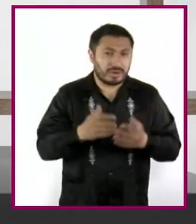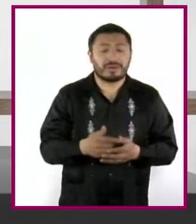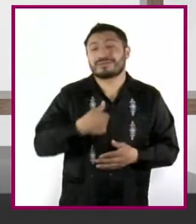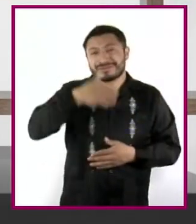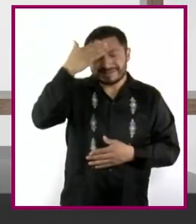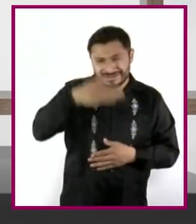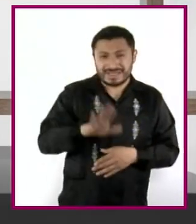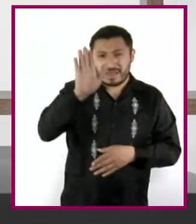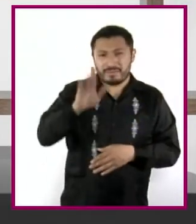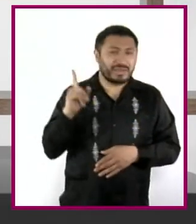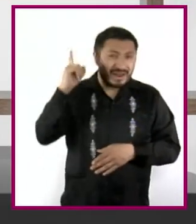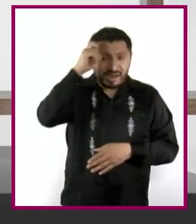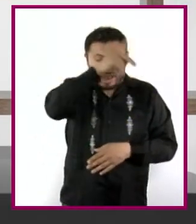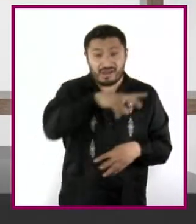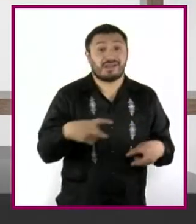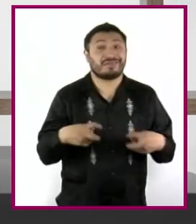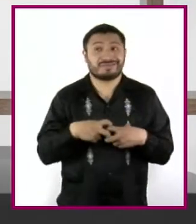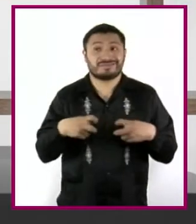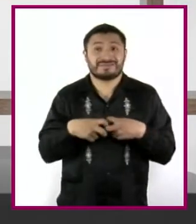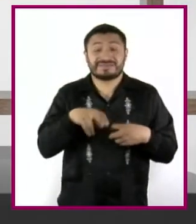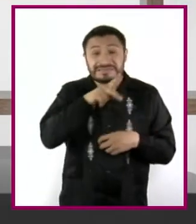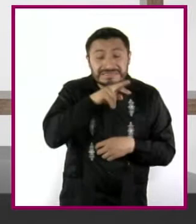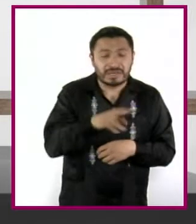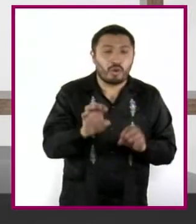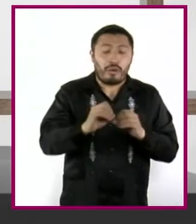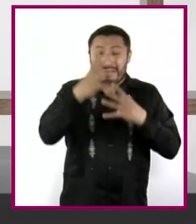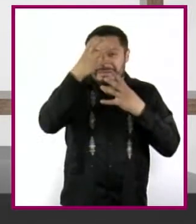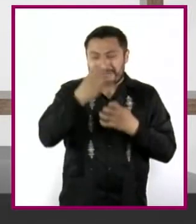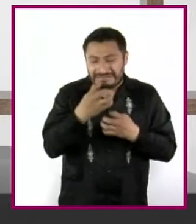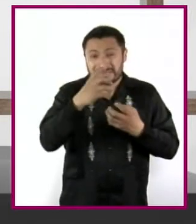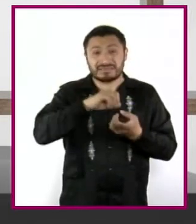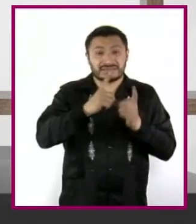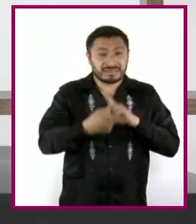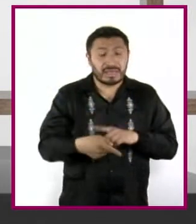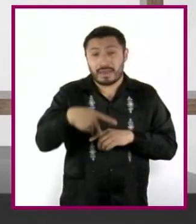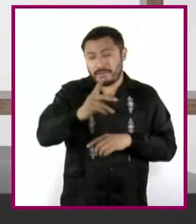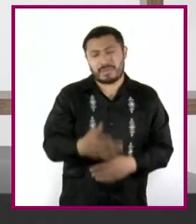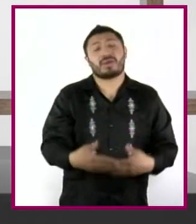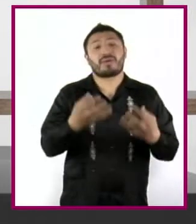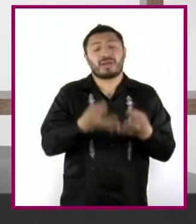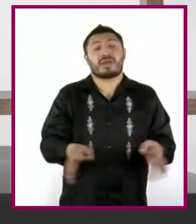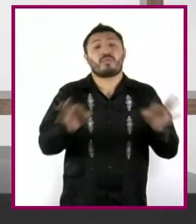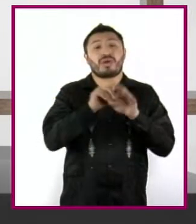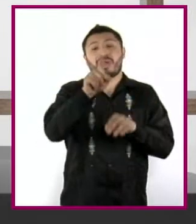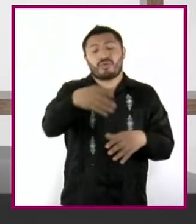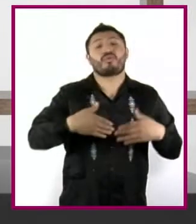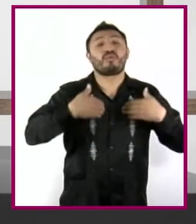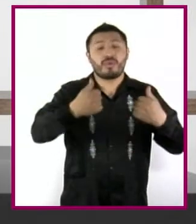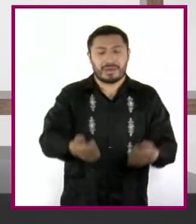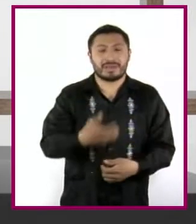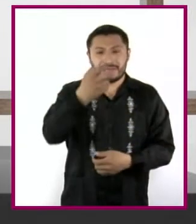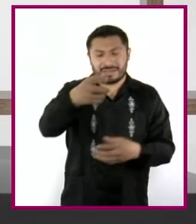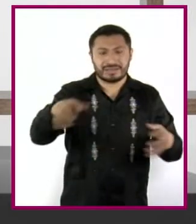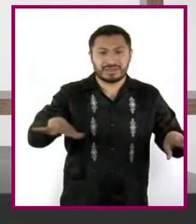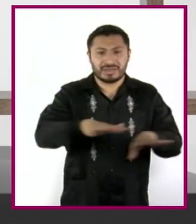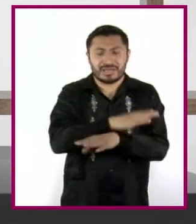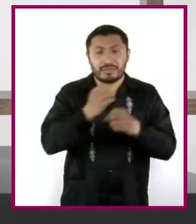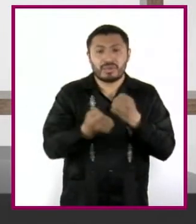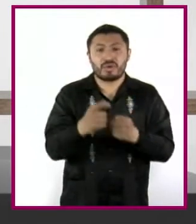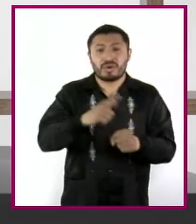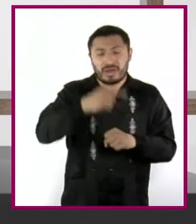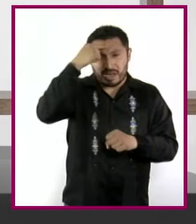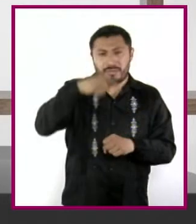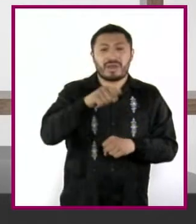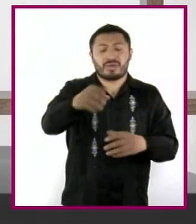suena complejo, angustiante e incluso hasta deprimente. Pero es necesario entender estos procesos y transformaciones sociales para saber dónde